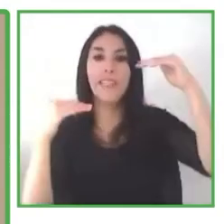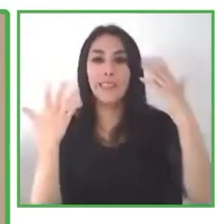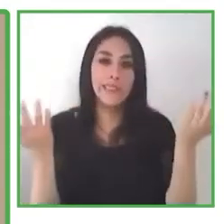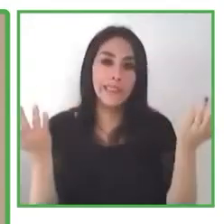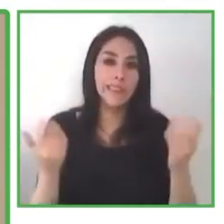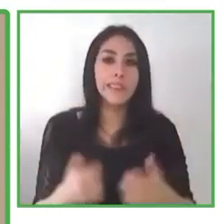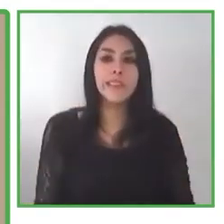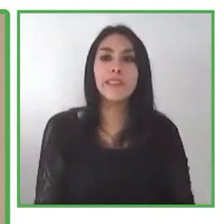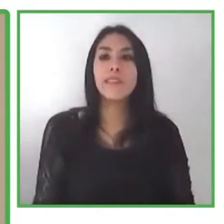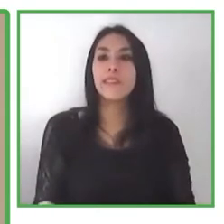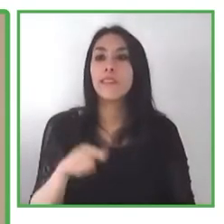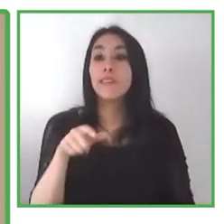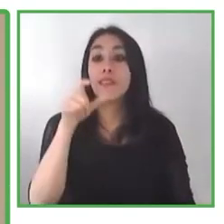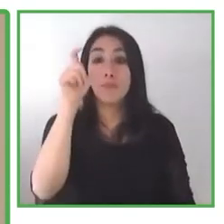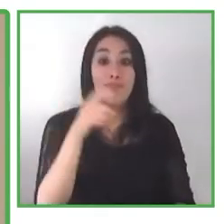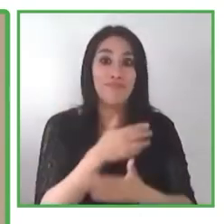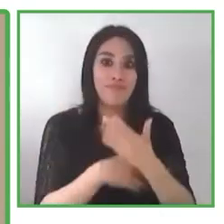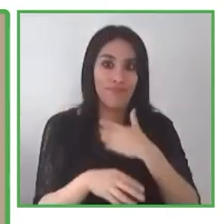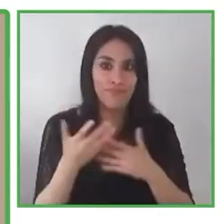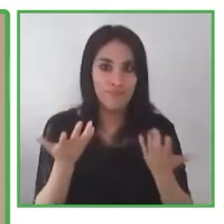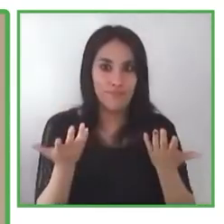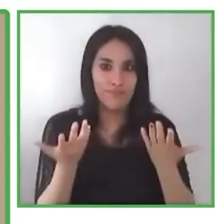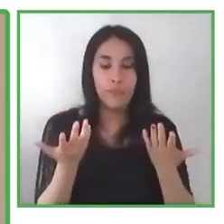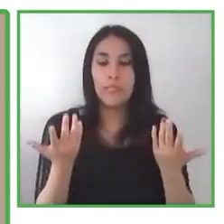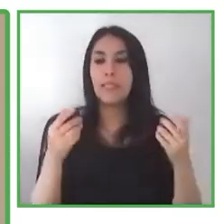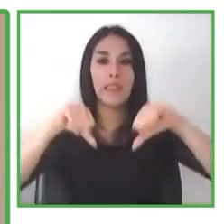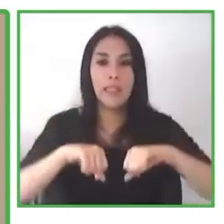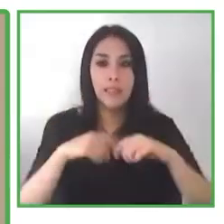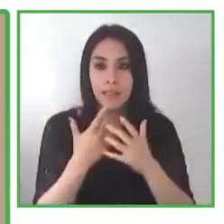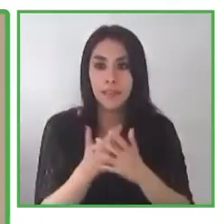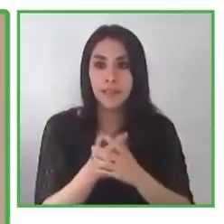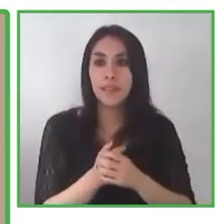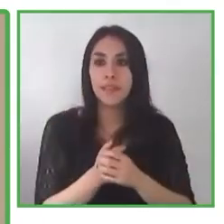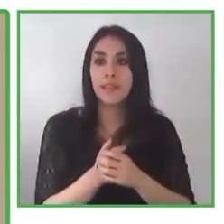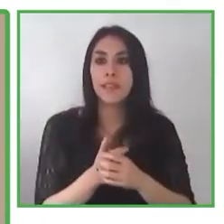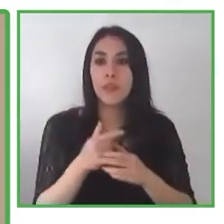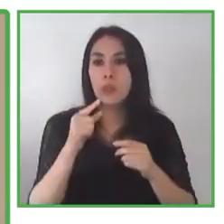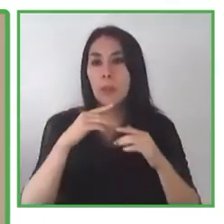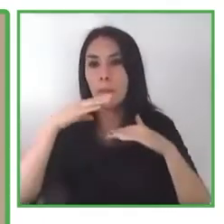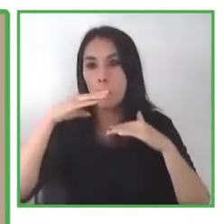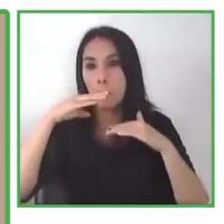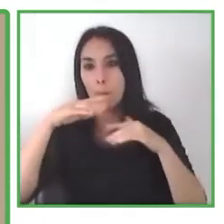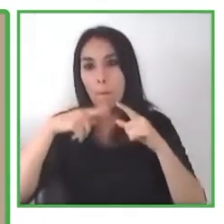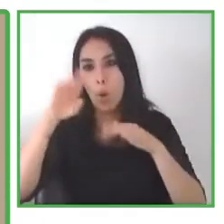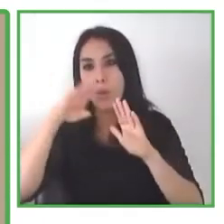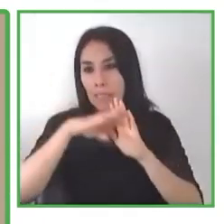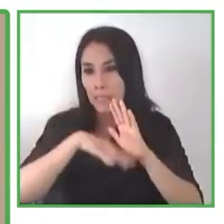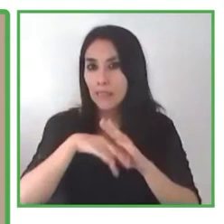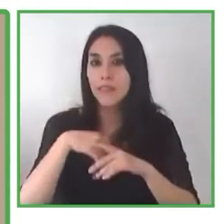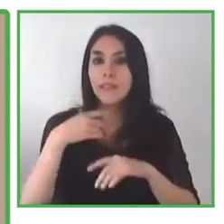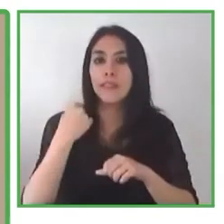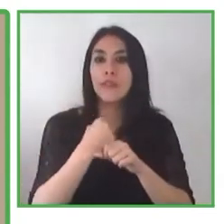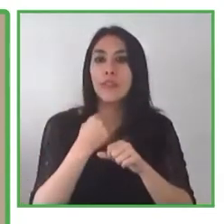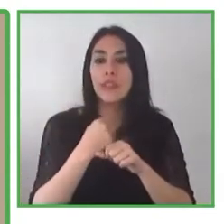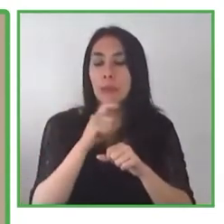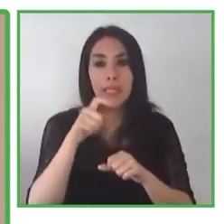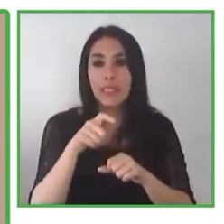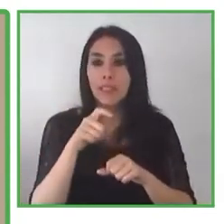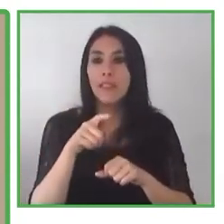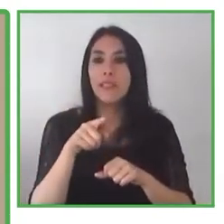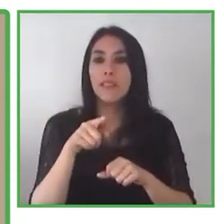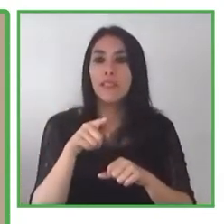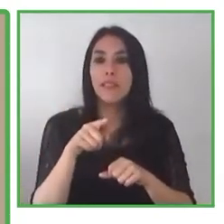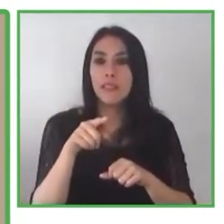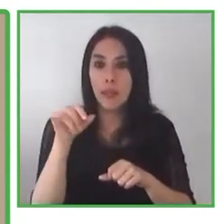encontrarse inactivas en el mercado laboral y tienen una menor probabilidad de trabajar en puestos de liderazgo y de decisión, tal como en